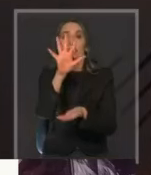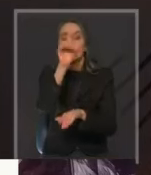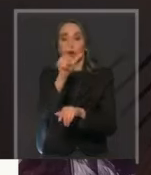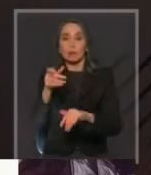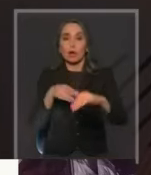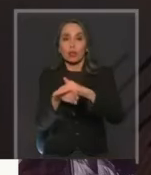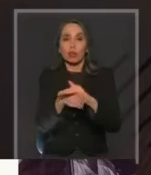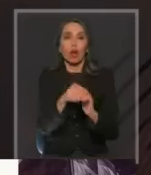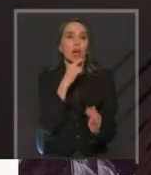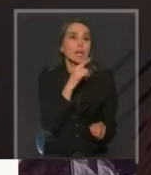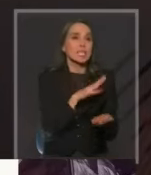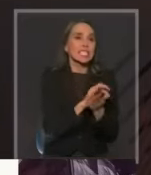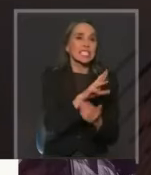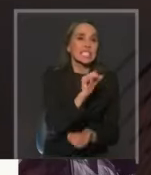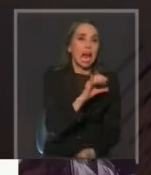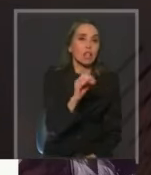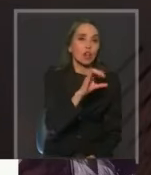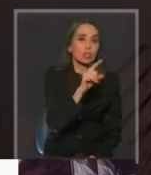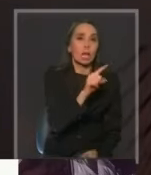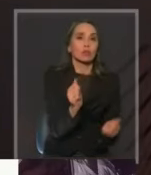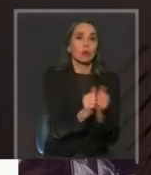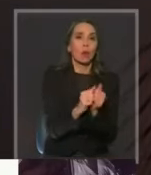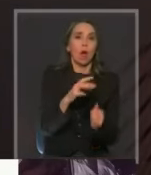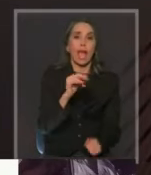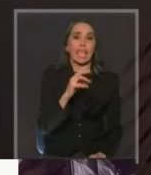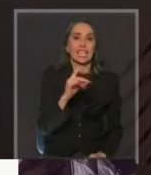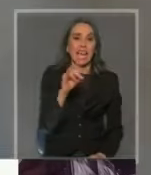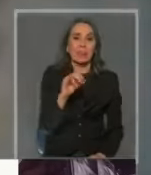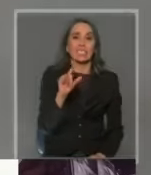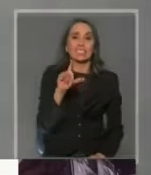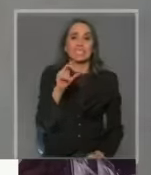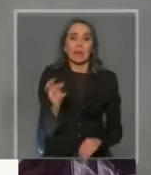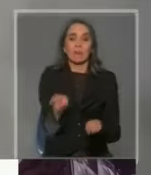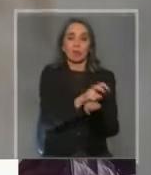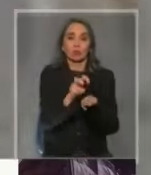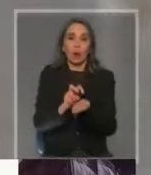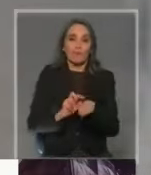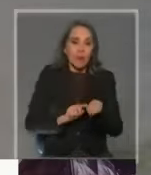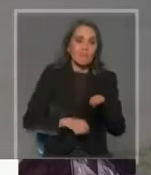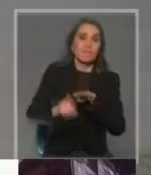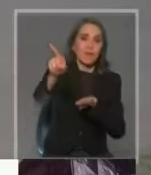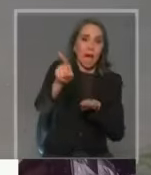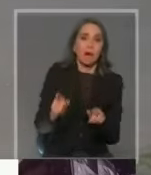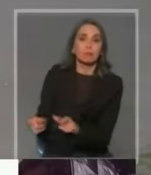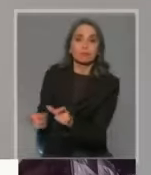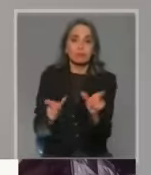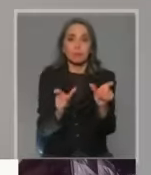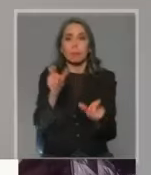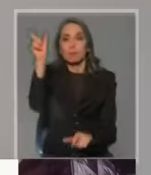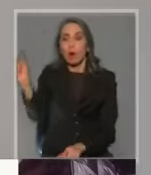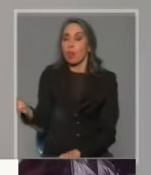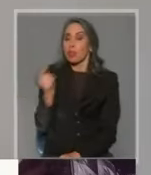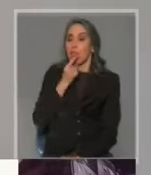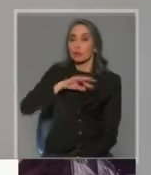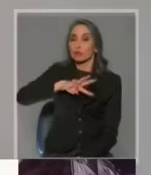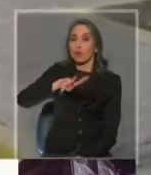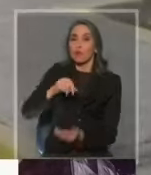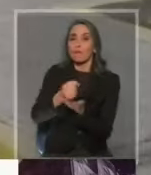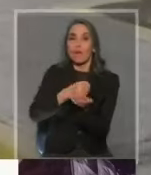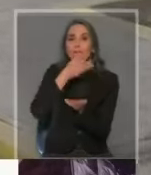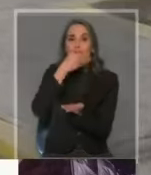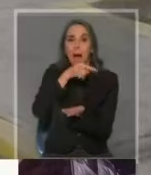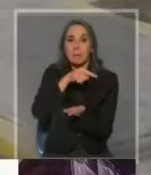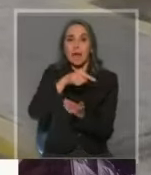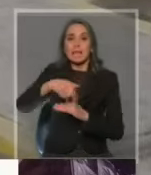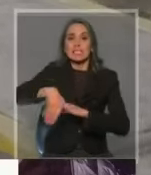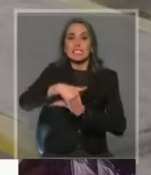Charlie Oscar, tú sales con Hernández y Silva. El procedimiento se inició tras una denuncia por robo ocurrida en esta farmacia de